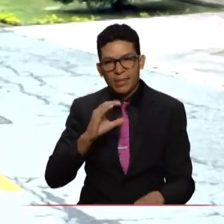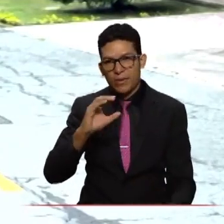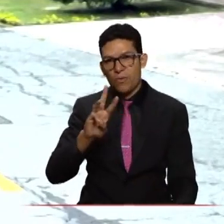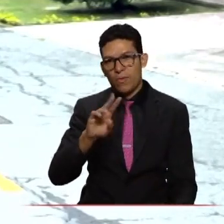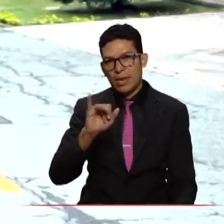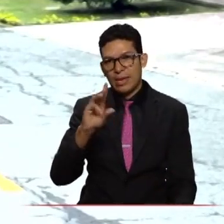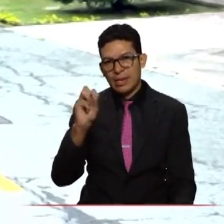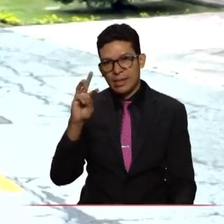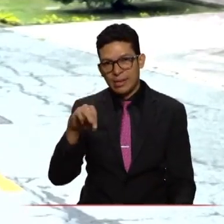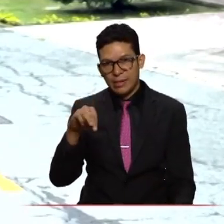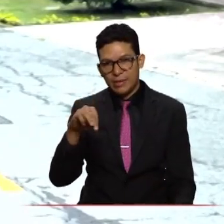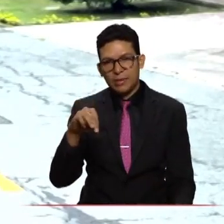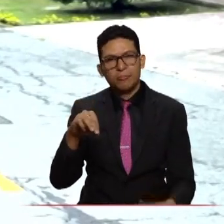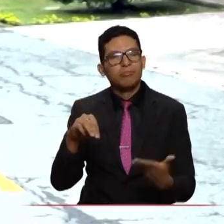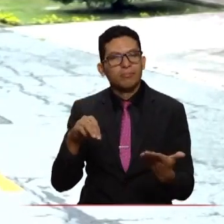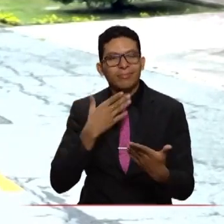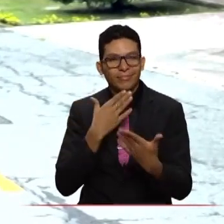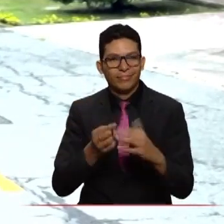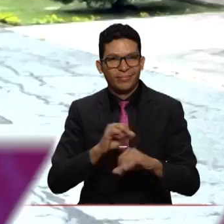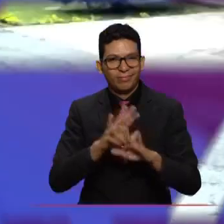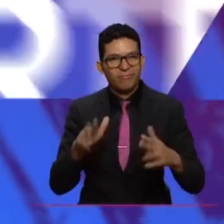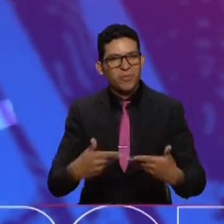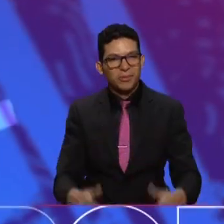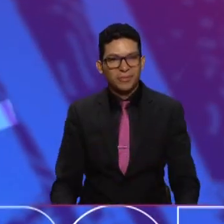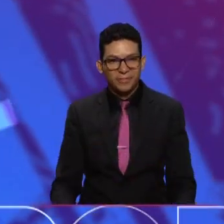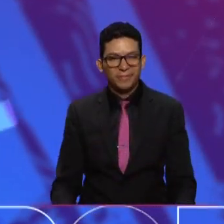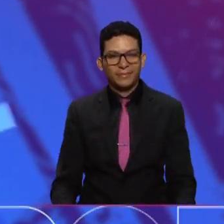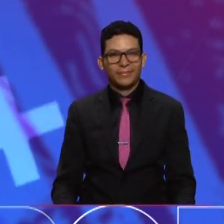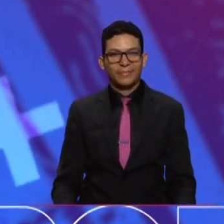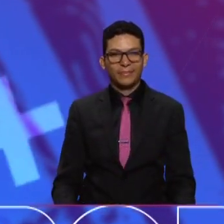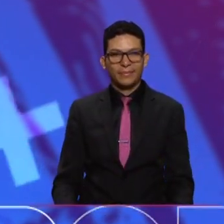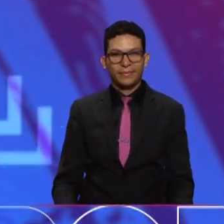Marulanda. WM, hola, buen día, ¿qué tal?